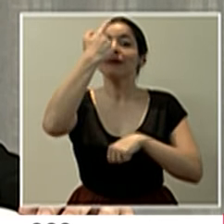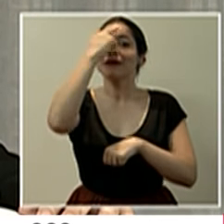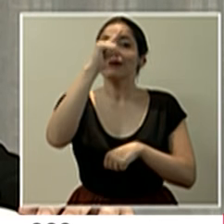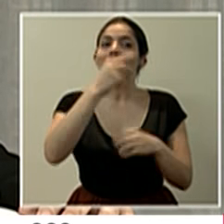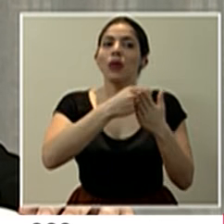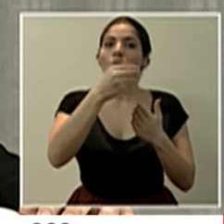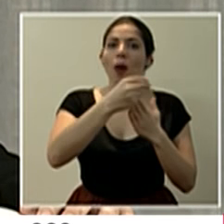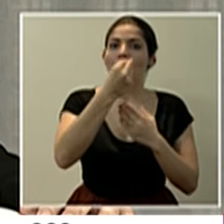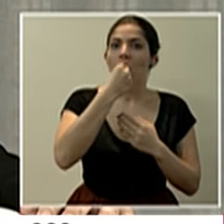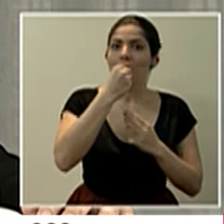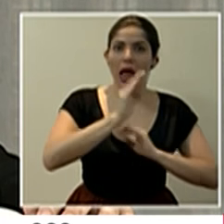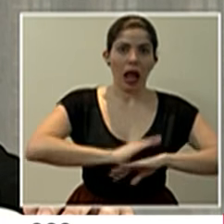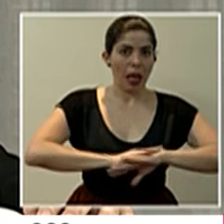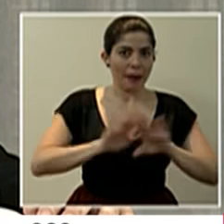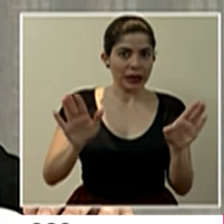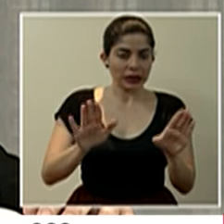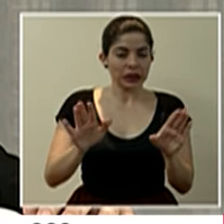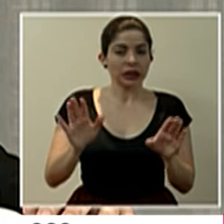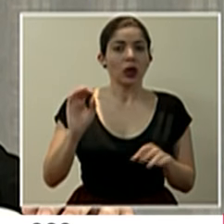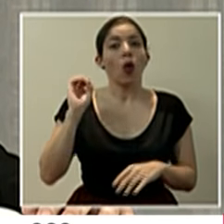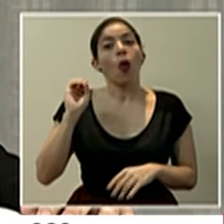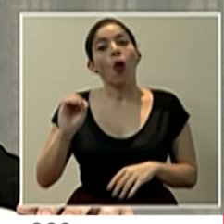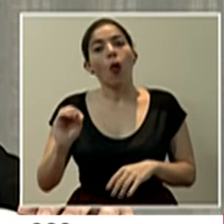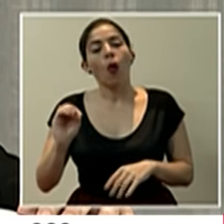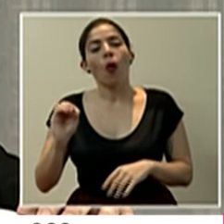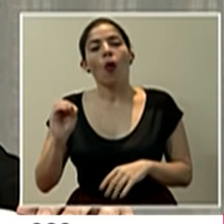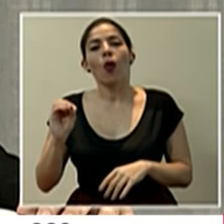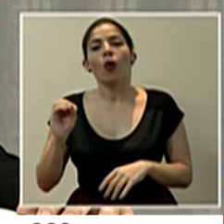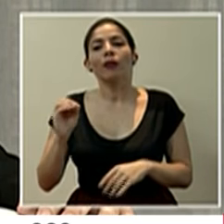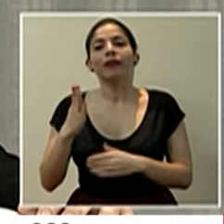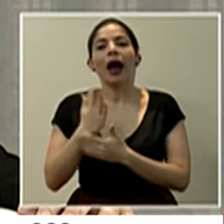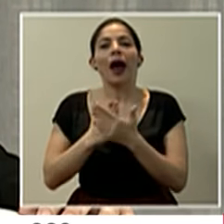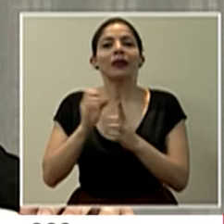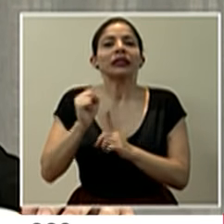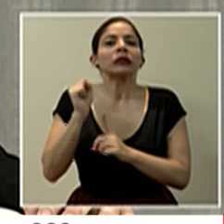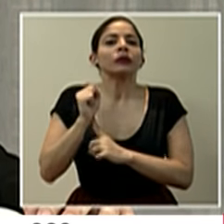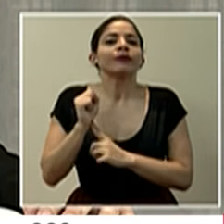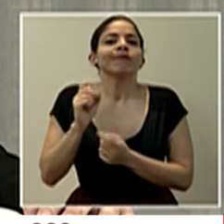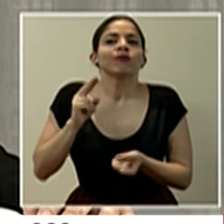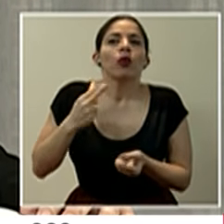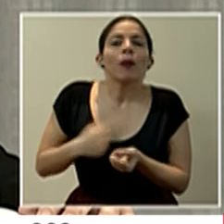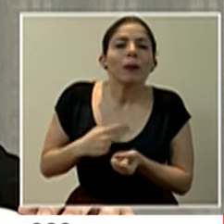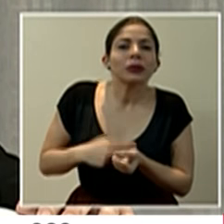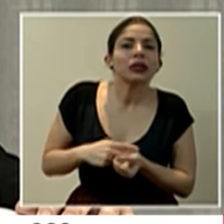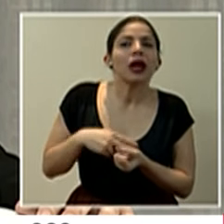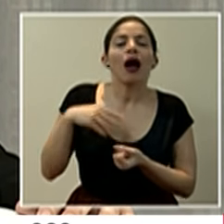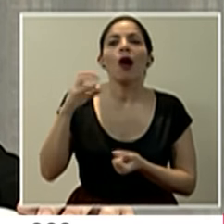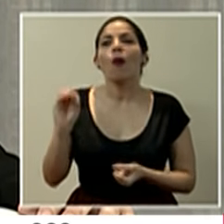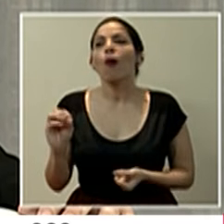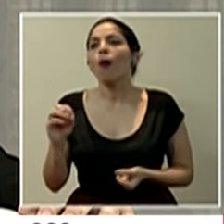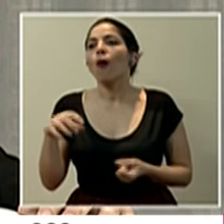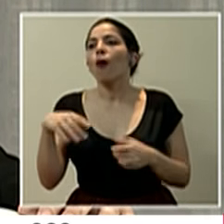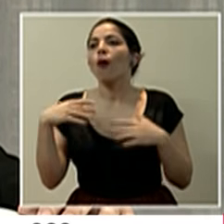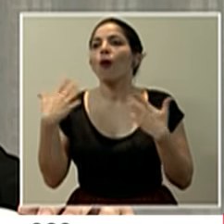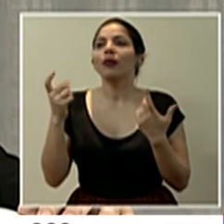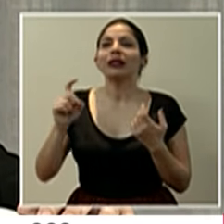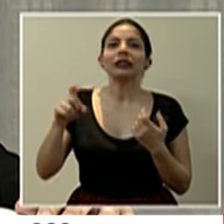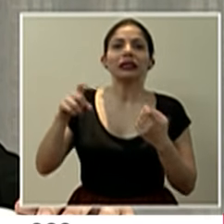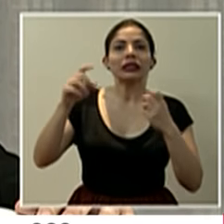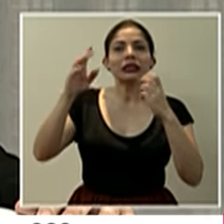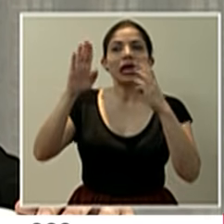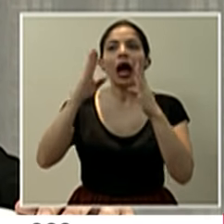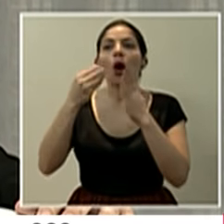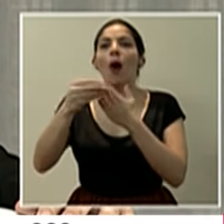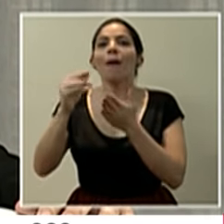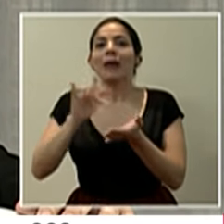y para el tema de alguna situación médica o de atención o